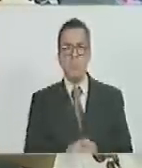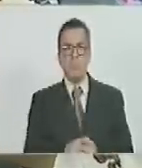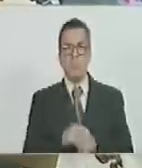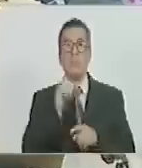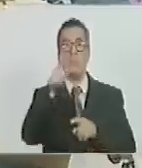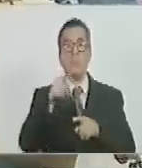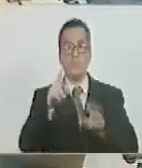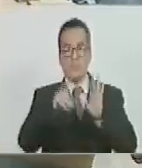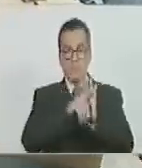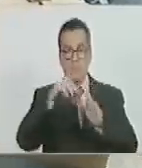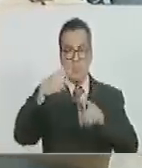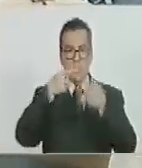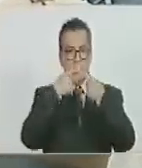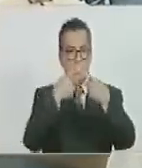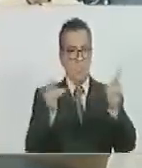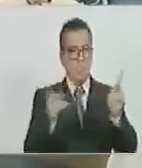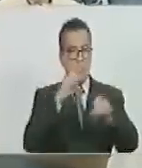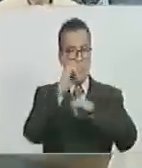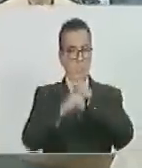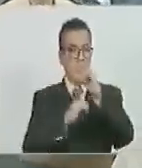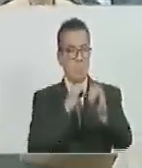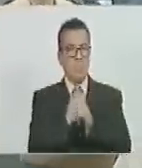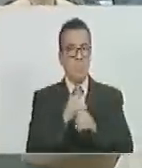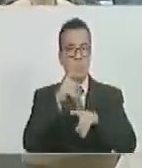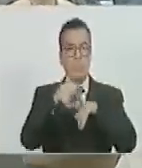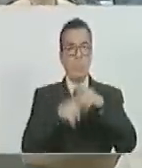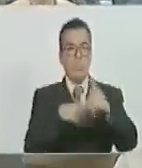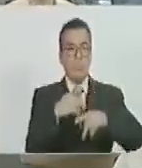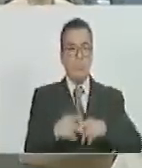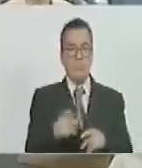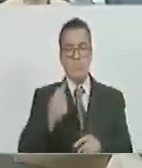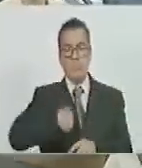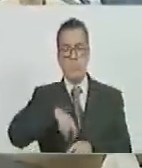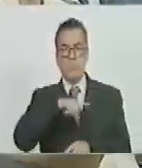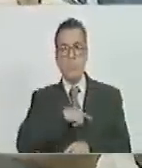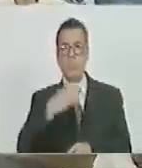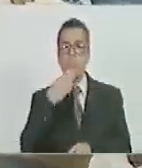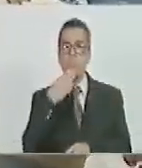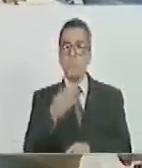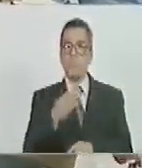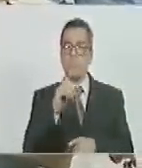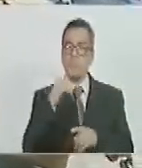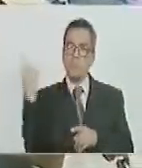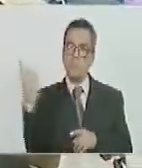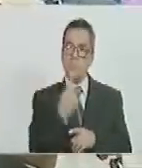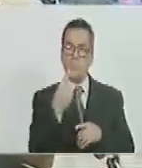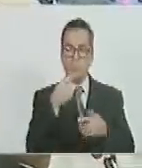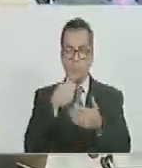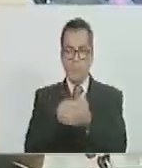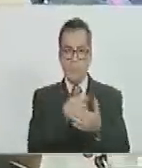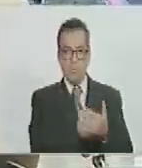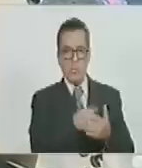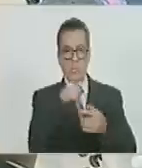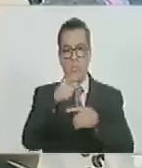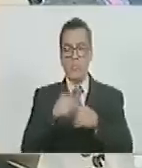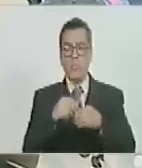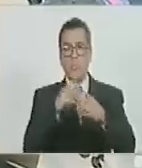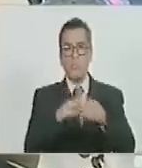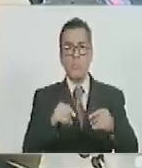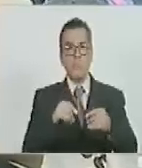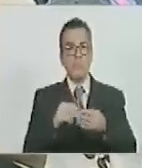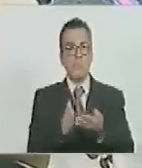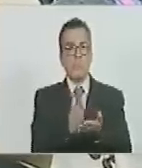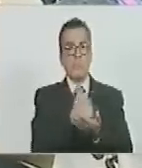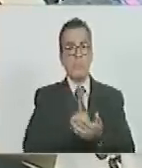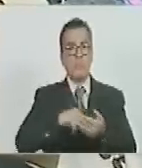nos vamos al derecho público internacional, al derecho comparado, nosotros exigimos la devolución de los recursos que están confiscados